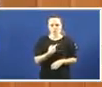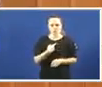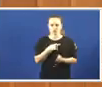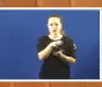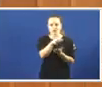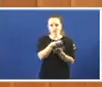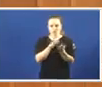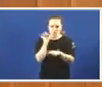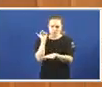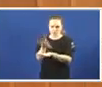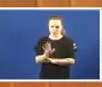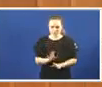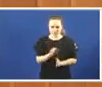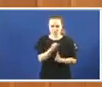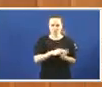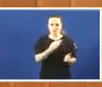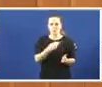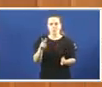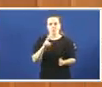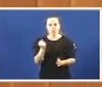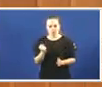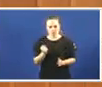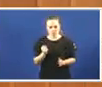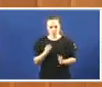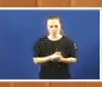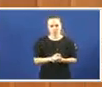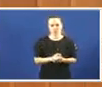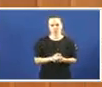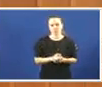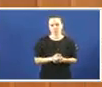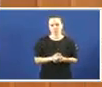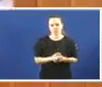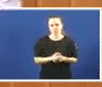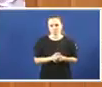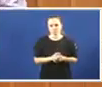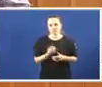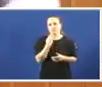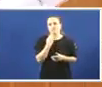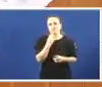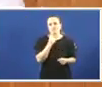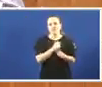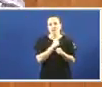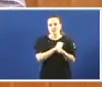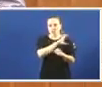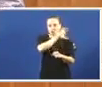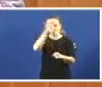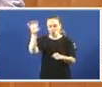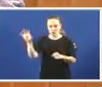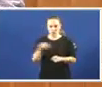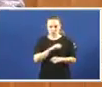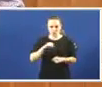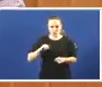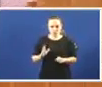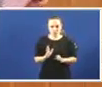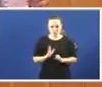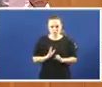acaba de publicar o BBVA e BIE hoxe mesmo, onde aparece a evolución do emprego en todas as comunidades autónomas do Estado.